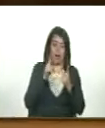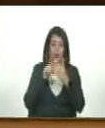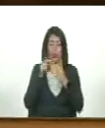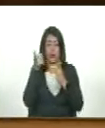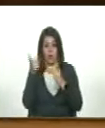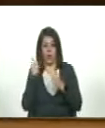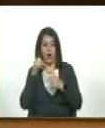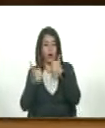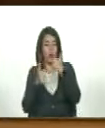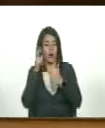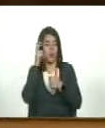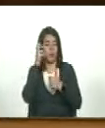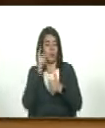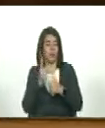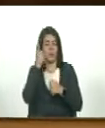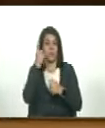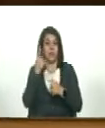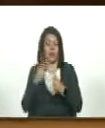¿Cuál quieren escuchar primero?